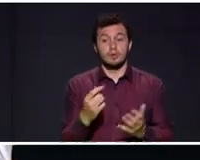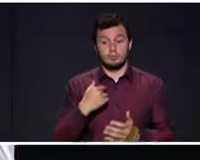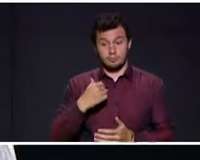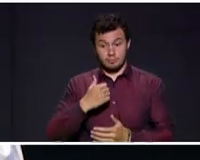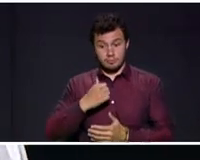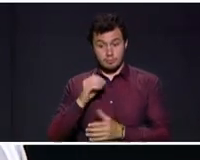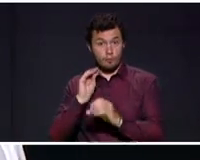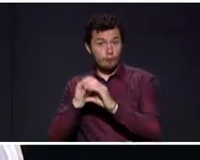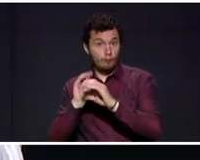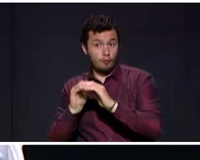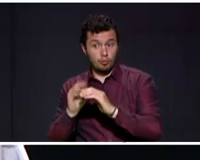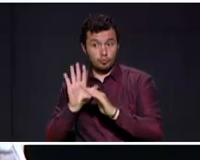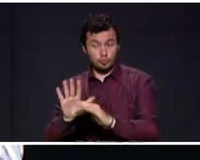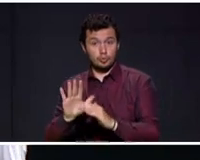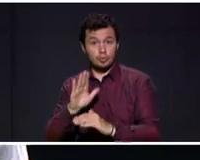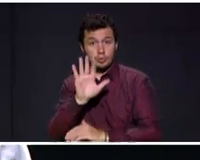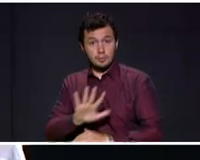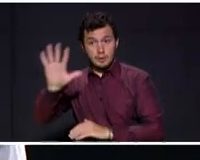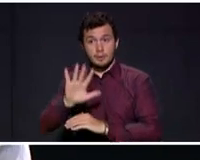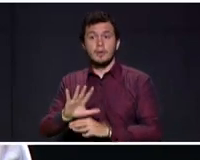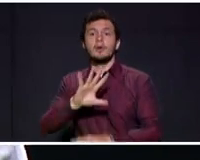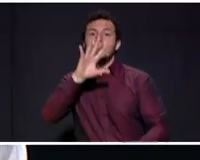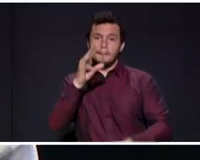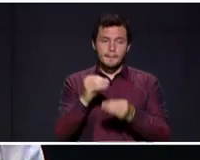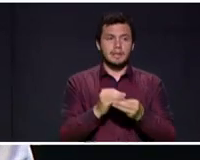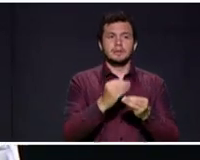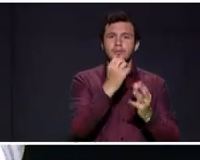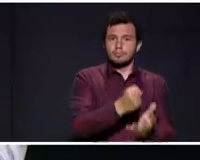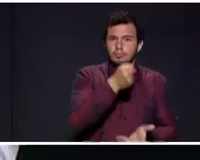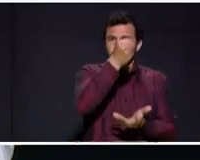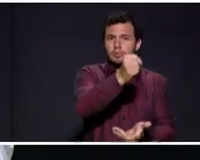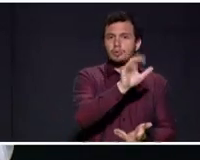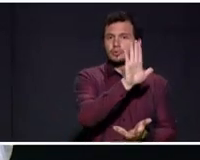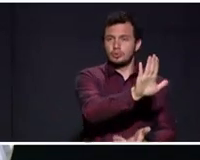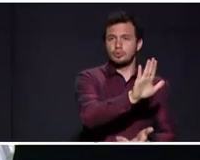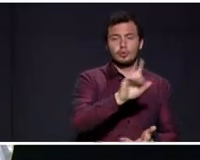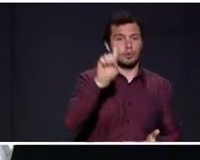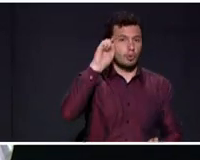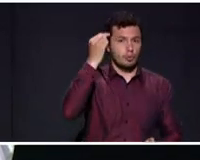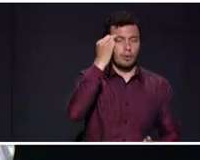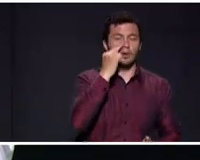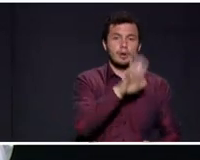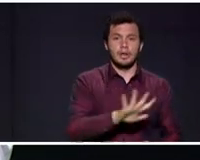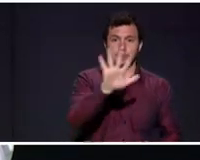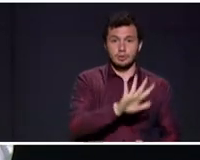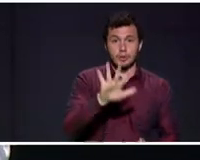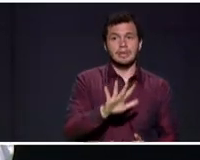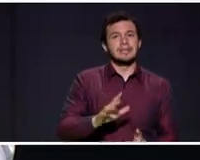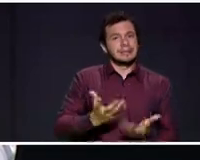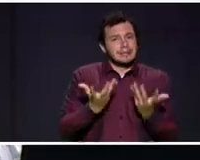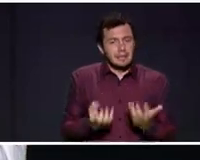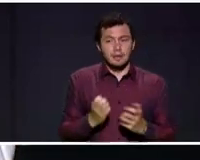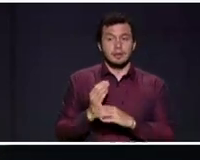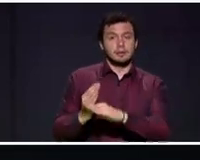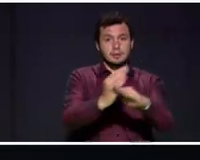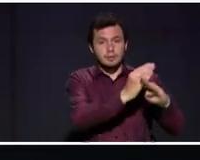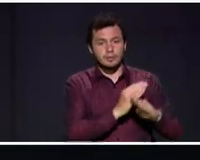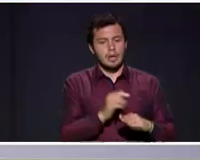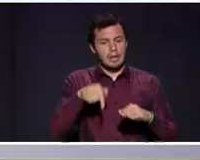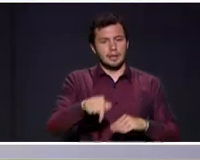sino de recursos del gobierno nacional de un fondo que se conoce como fonsecon tenemos que recuperar la autoridad y la seguridad departamento